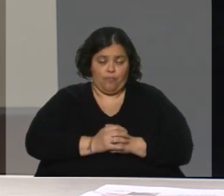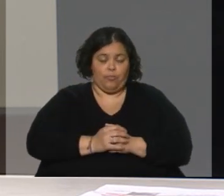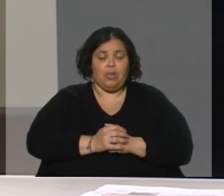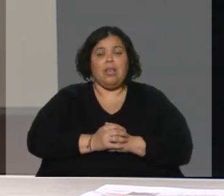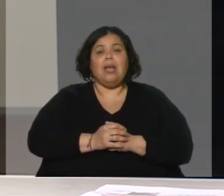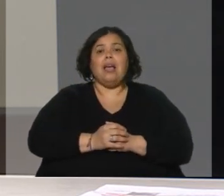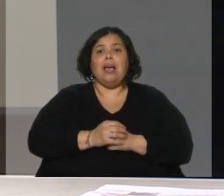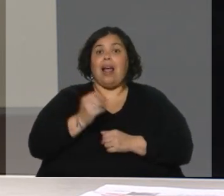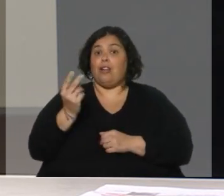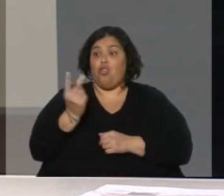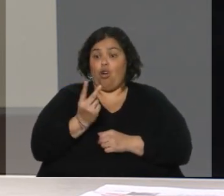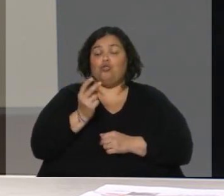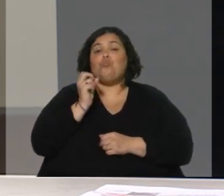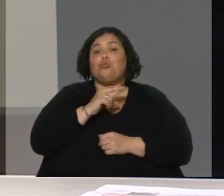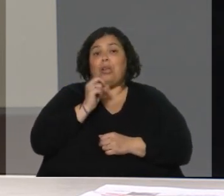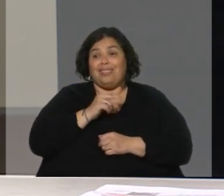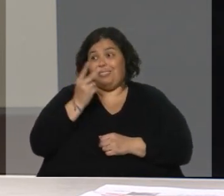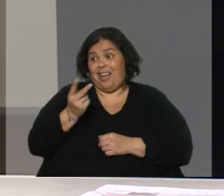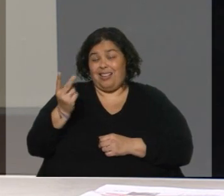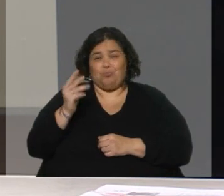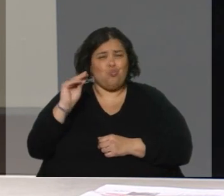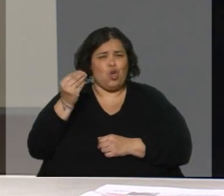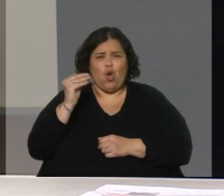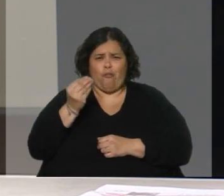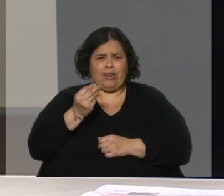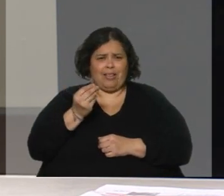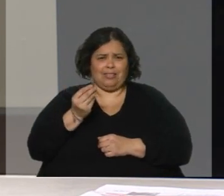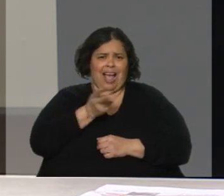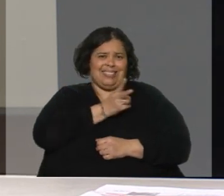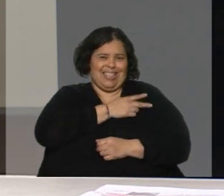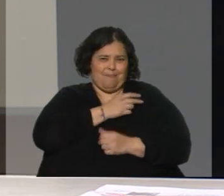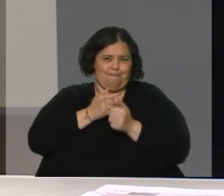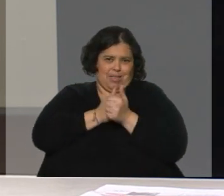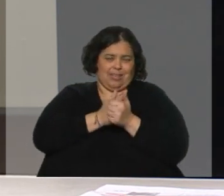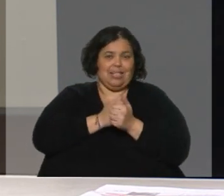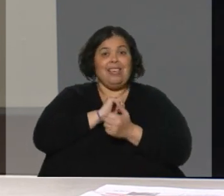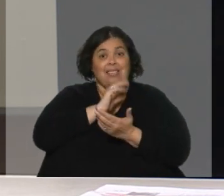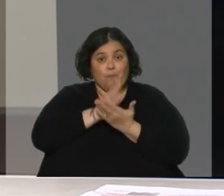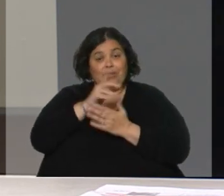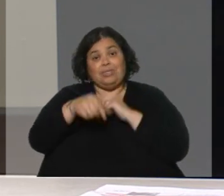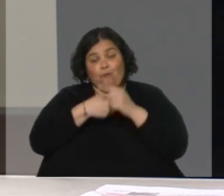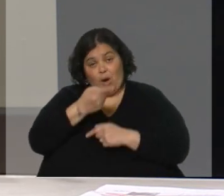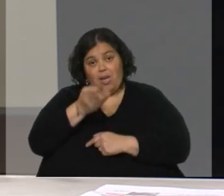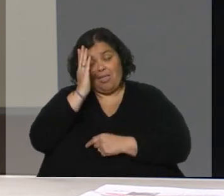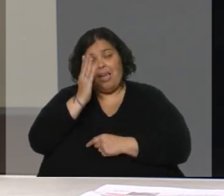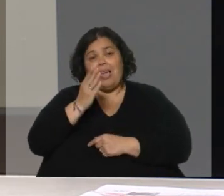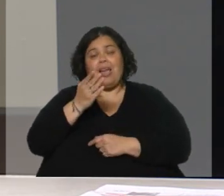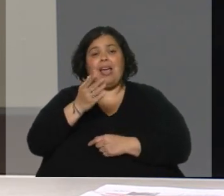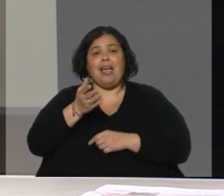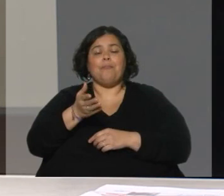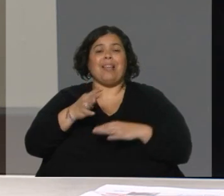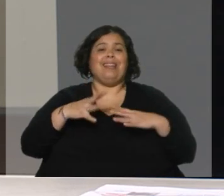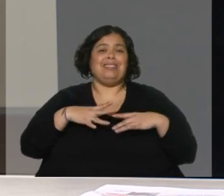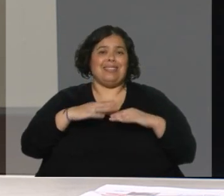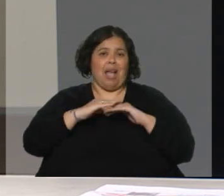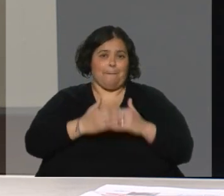de esas criptas jóvenes Sí una de ellas al final se tuvo que tomar licencia maternal con anticipación porque